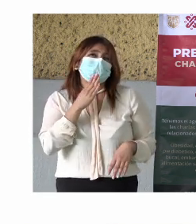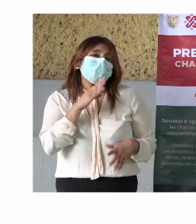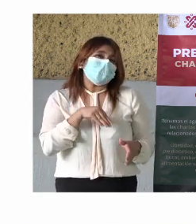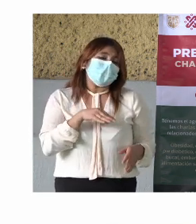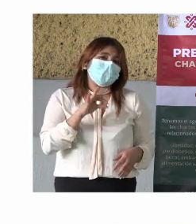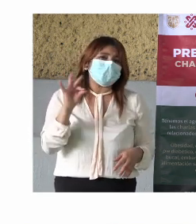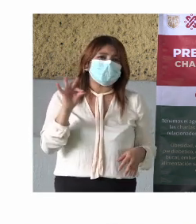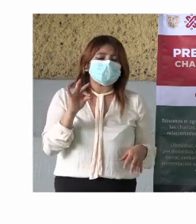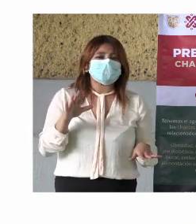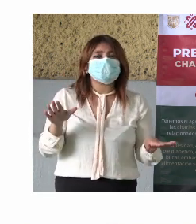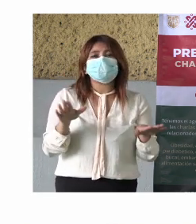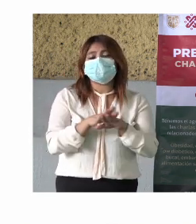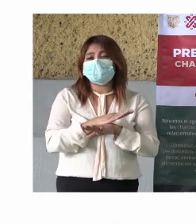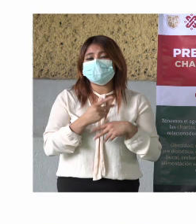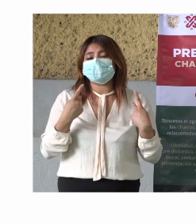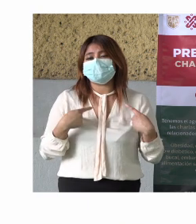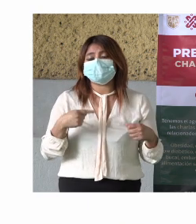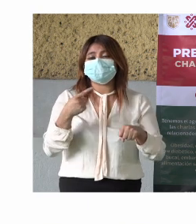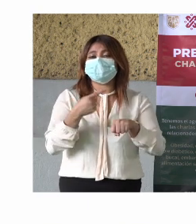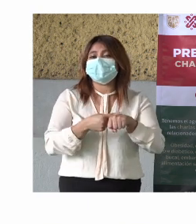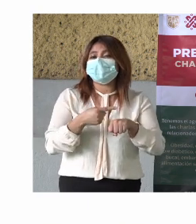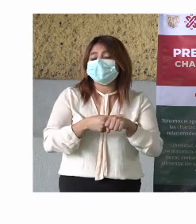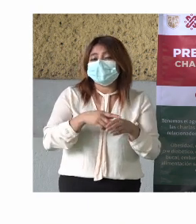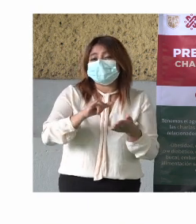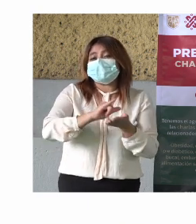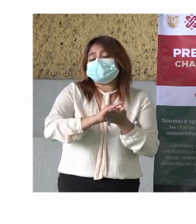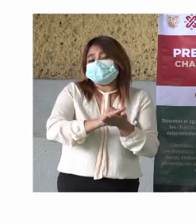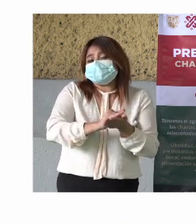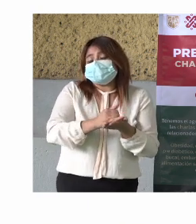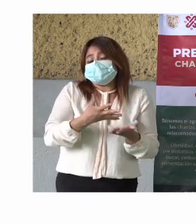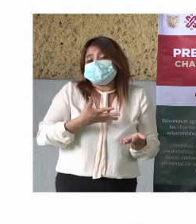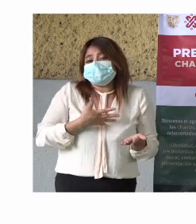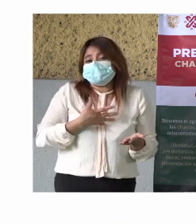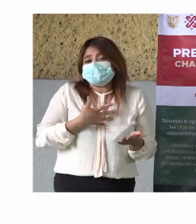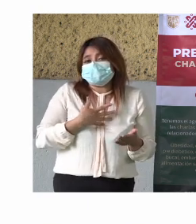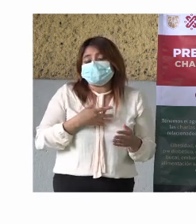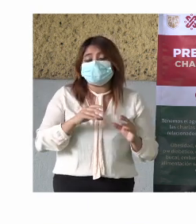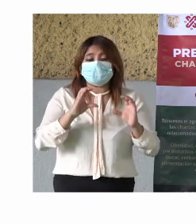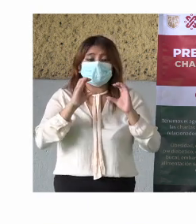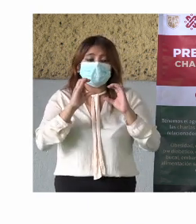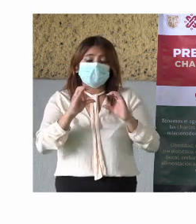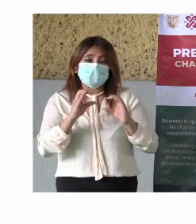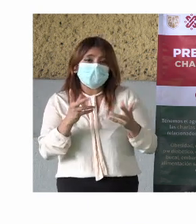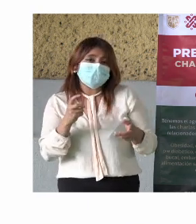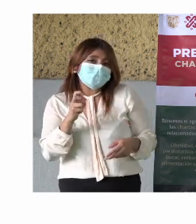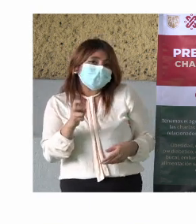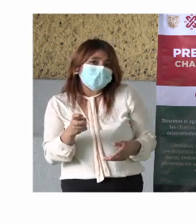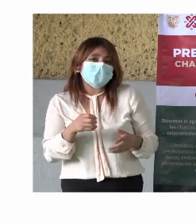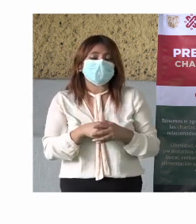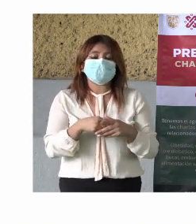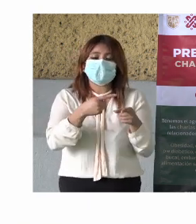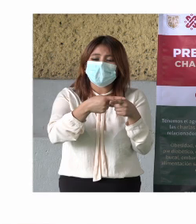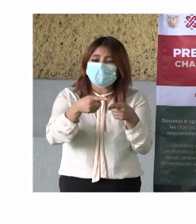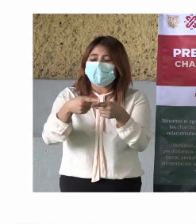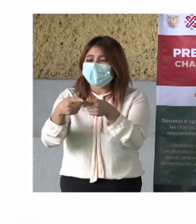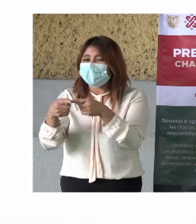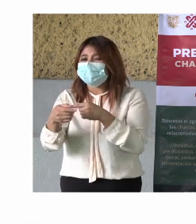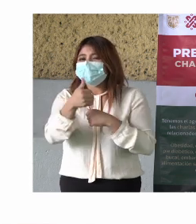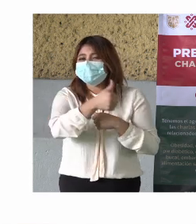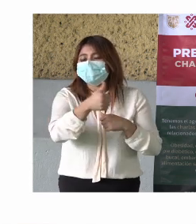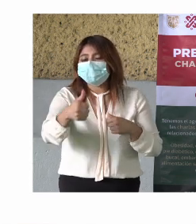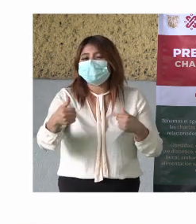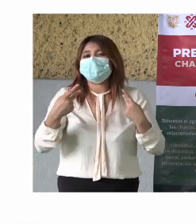convenir indicar algún otro tipo de medicamento porque incluso nos va a ayudar al control de peso. Entonces, vean cómo justamente todas